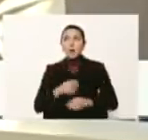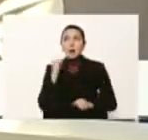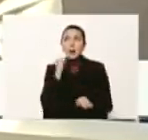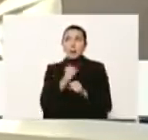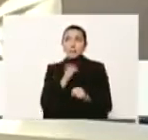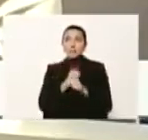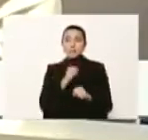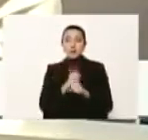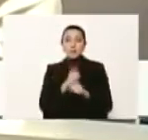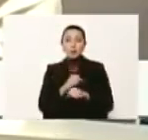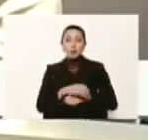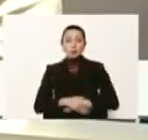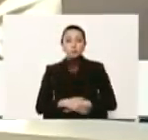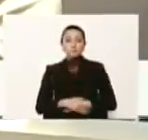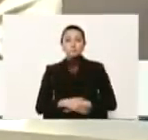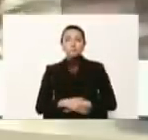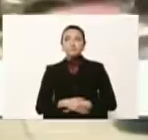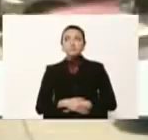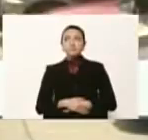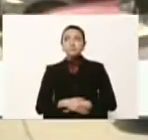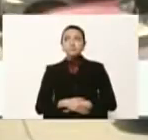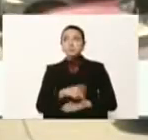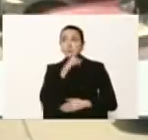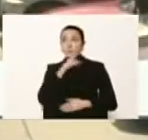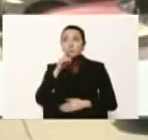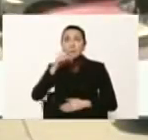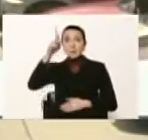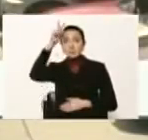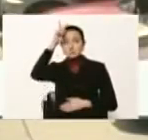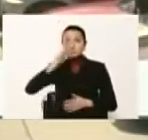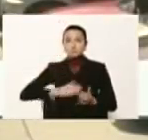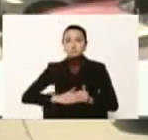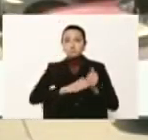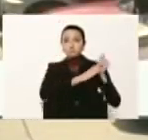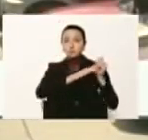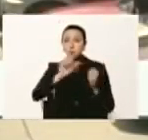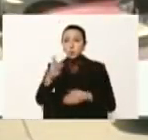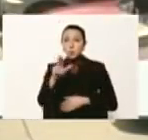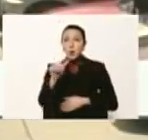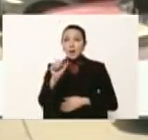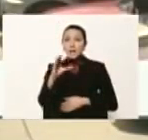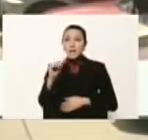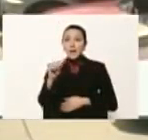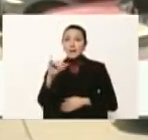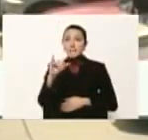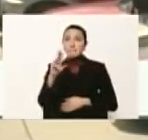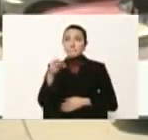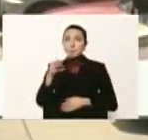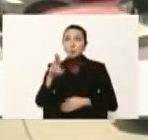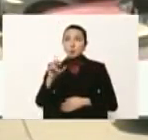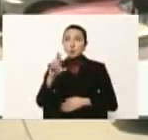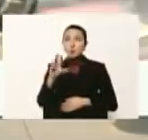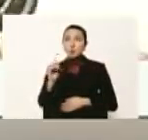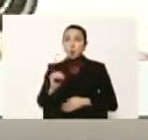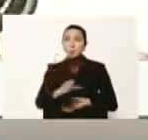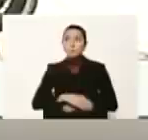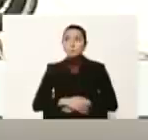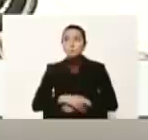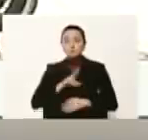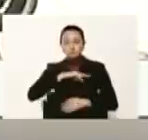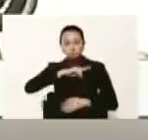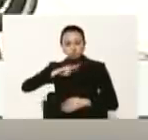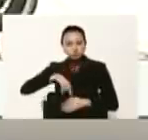operación Gran Cacique Indio Guaicaipuro. Nosotros